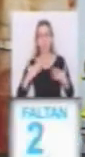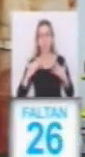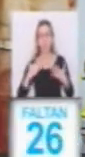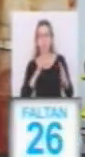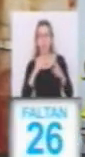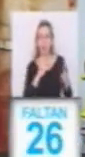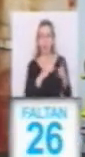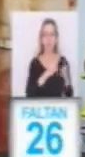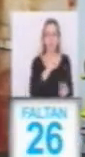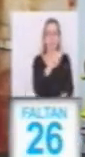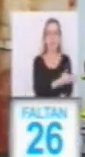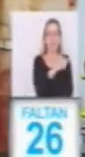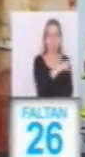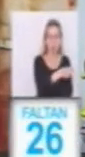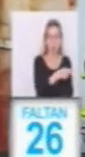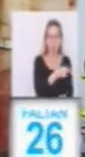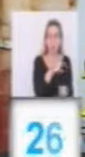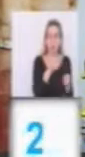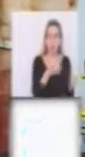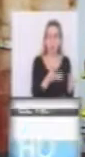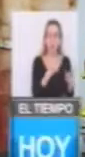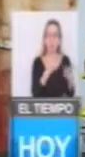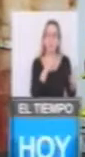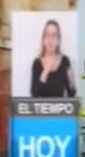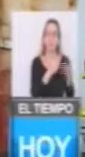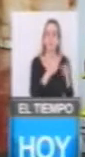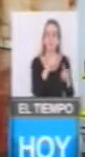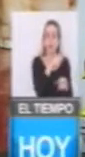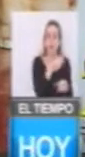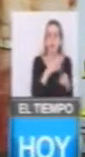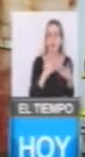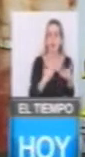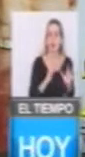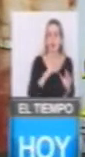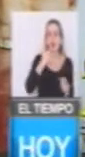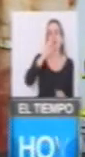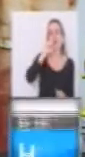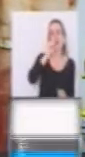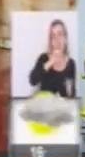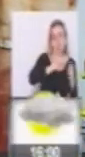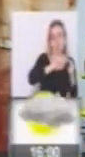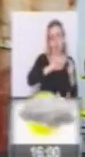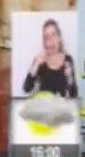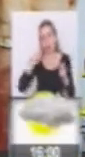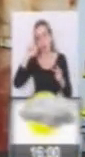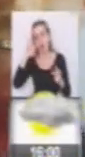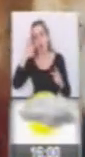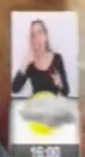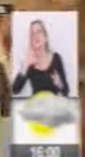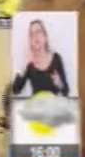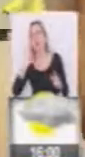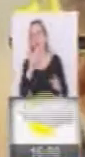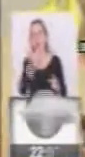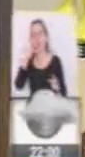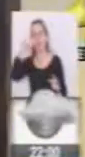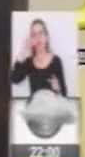más cómodo acá. Alberto Fernández ya es público, lo dijo ayer Antonio. Dijo, bueno, yo soy peronista, me llevo